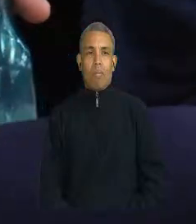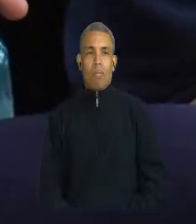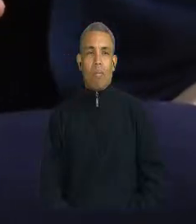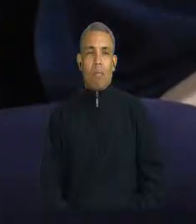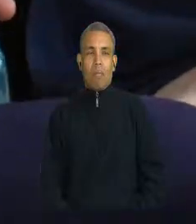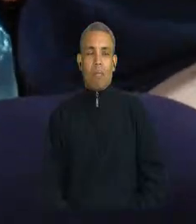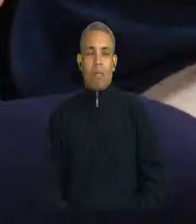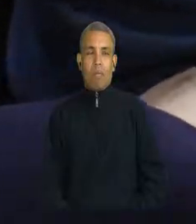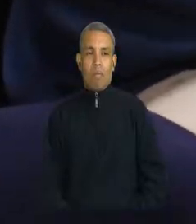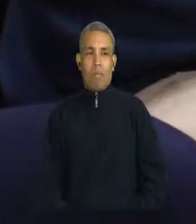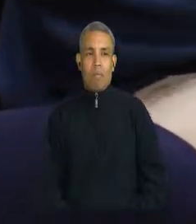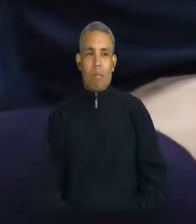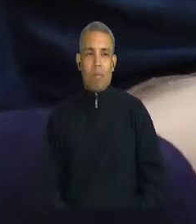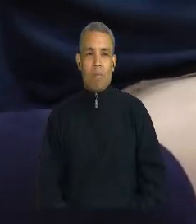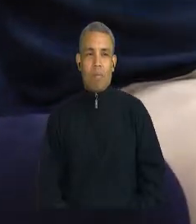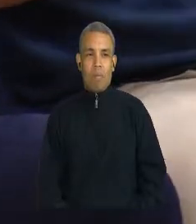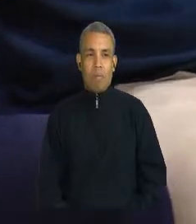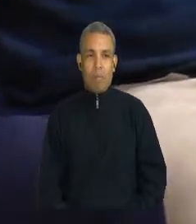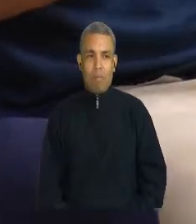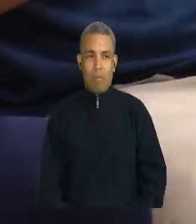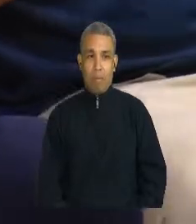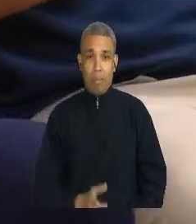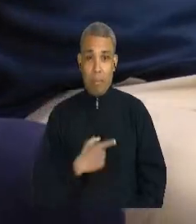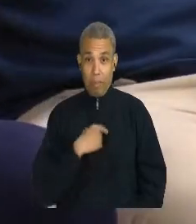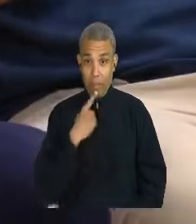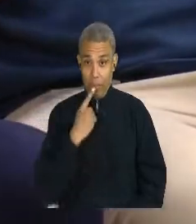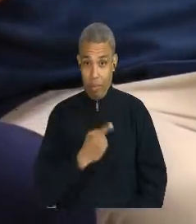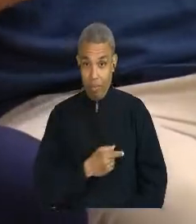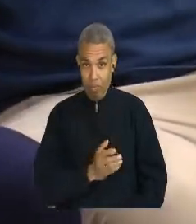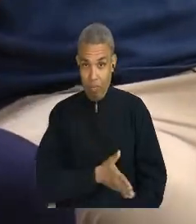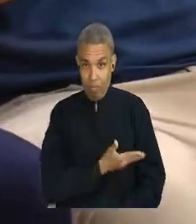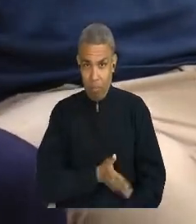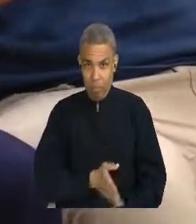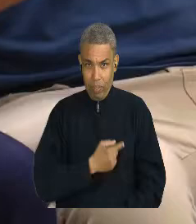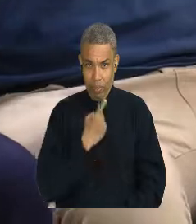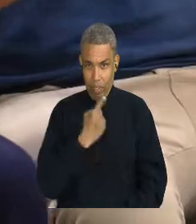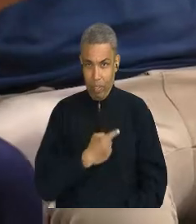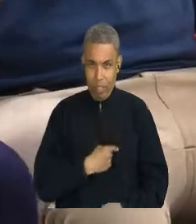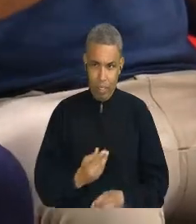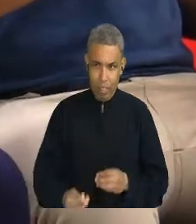mi ser. Dame un besito con todo el